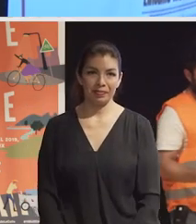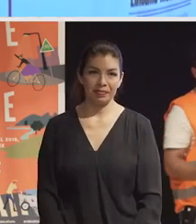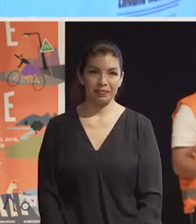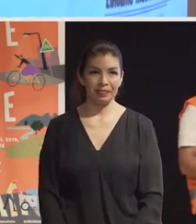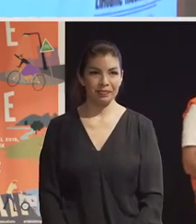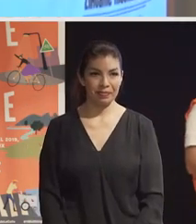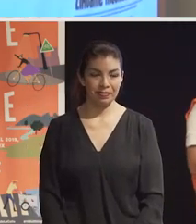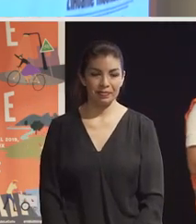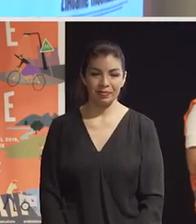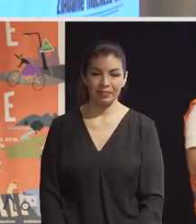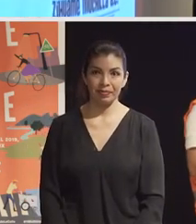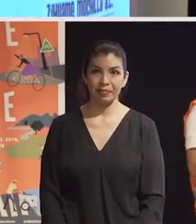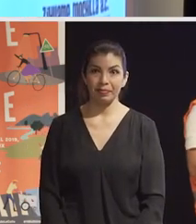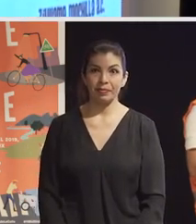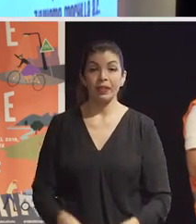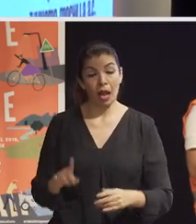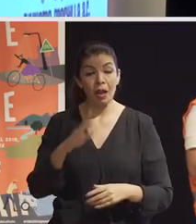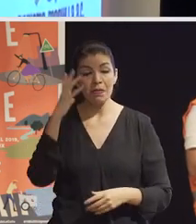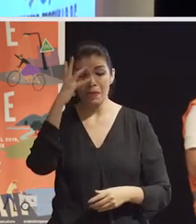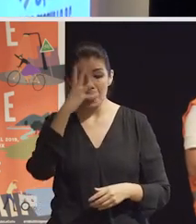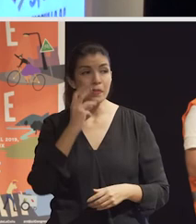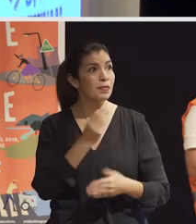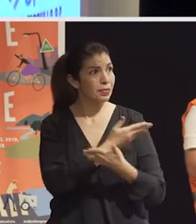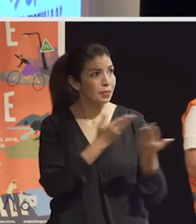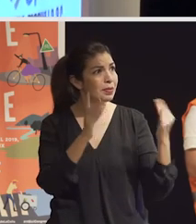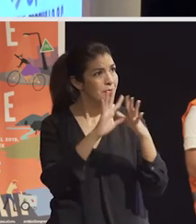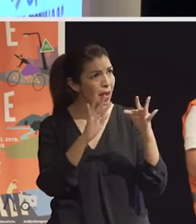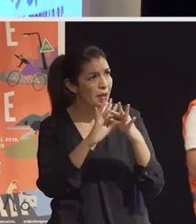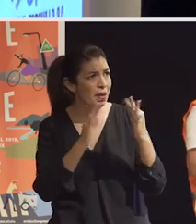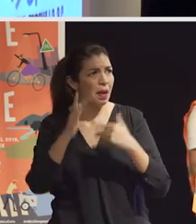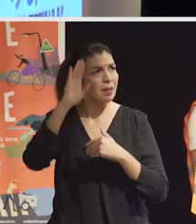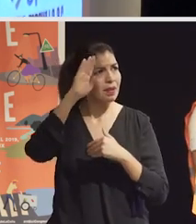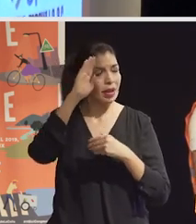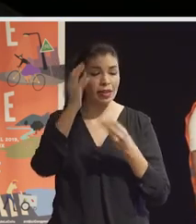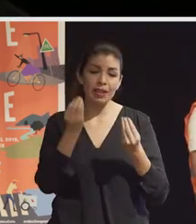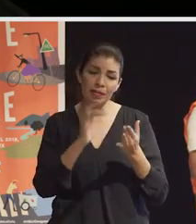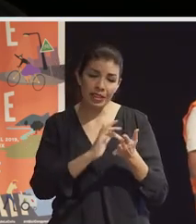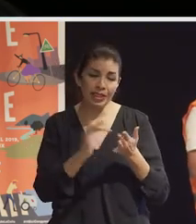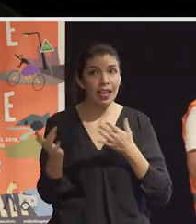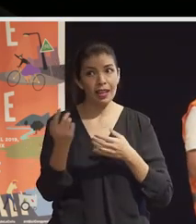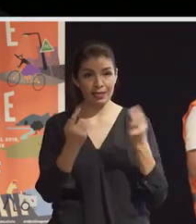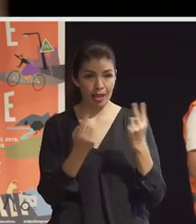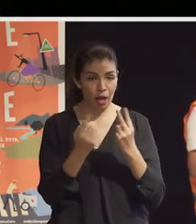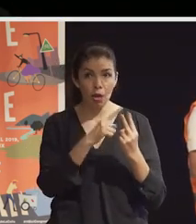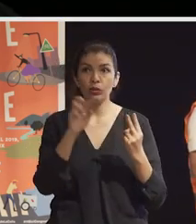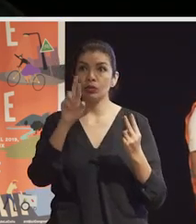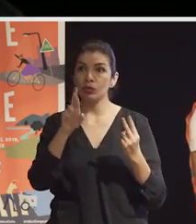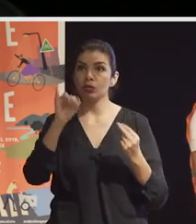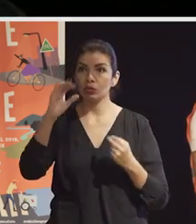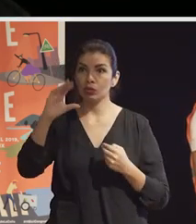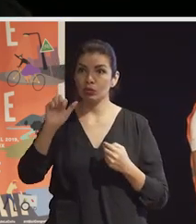oigan pues bueno qué bonita reflexiones muchas gracias a ricardo morales a ellos a köhler por diseñar este